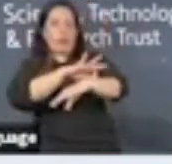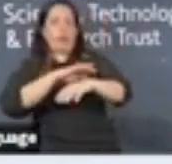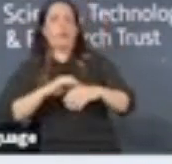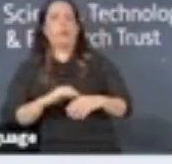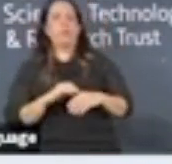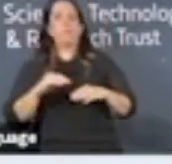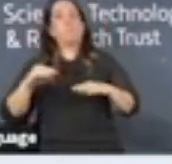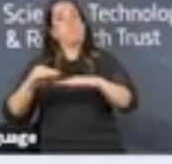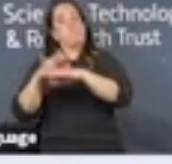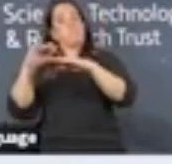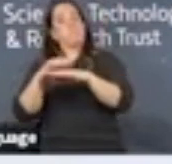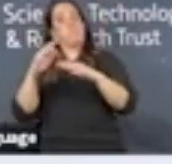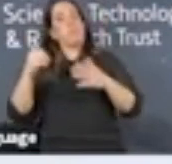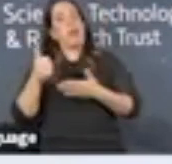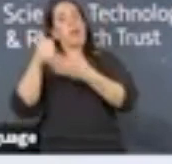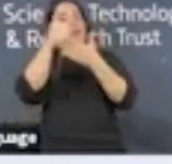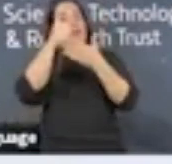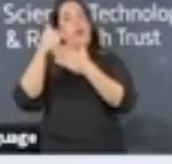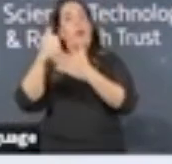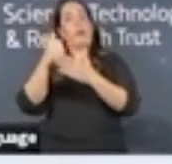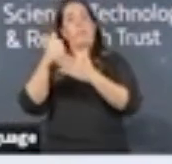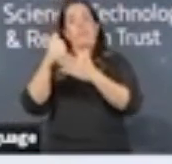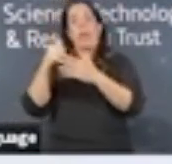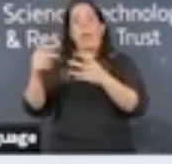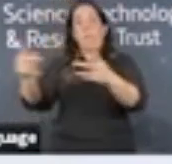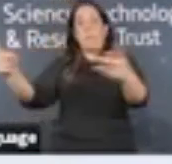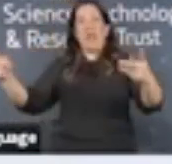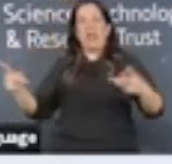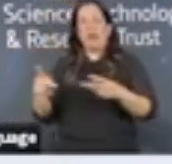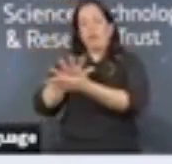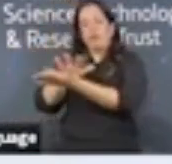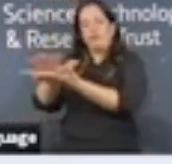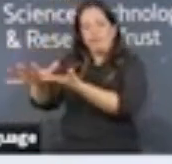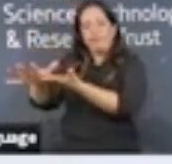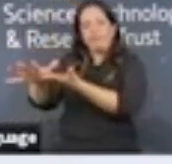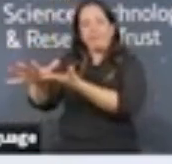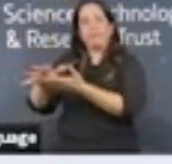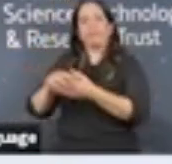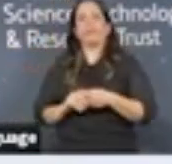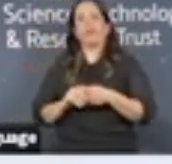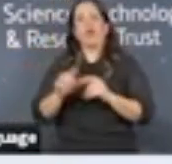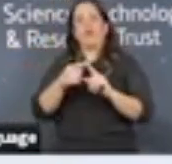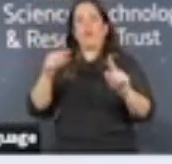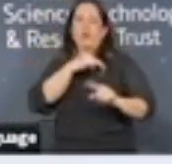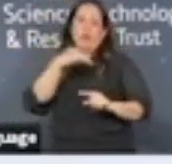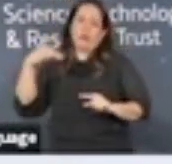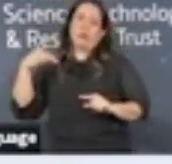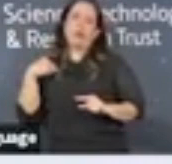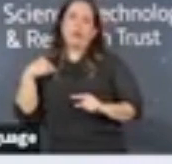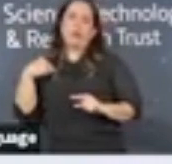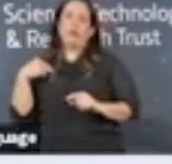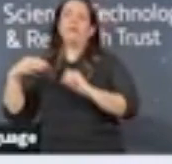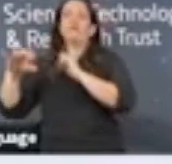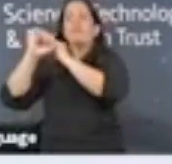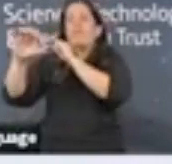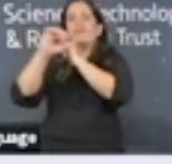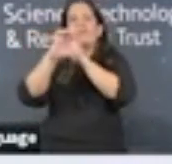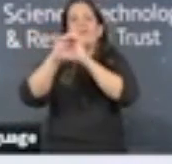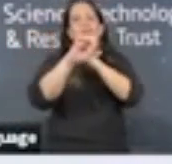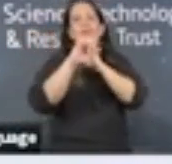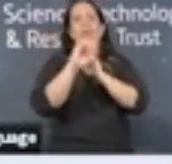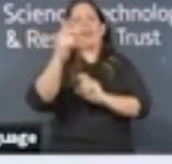y ayudar a mantener los patios limpios a nivel municipal con campañas